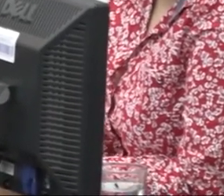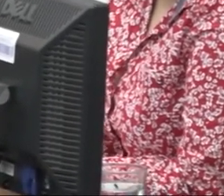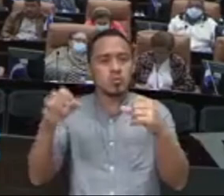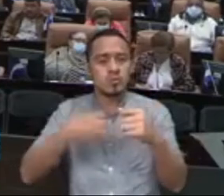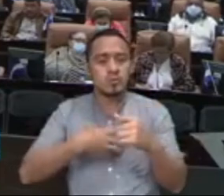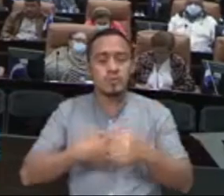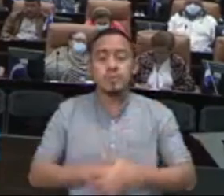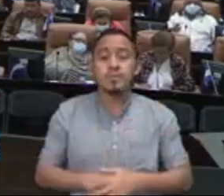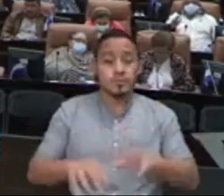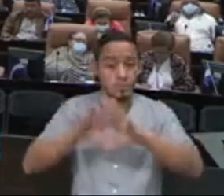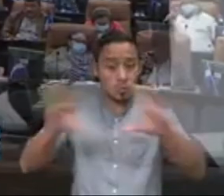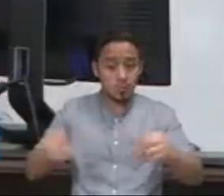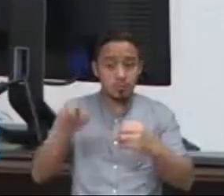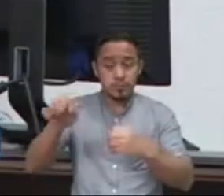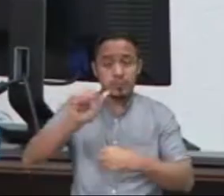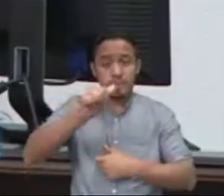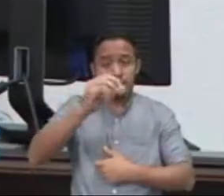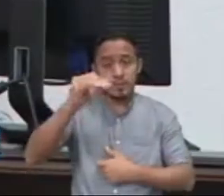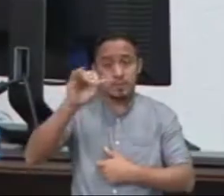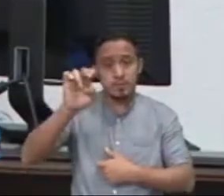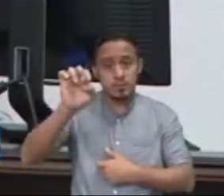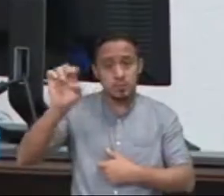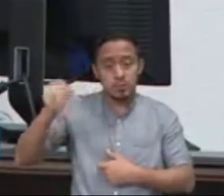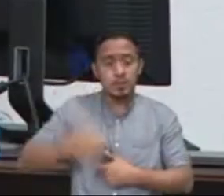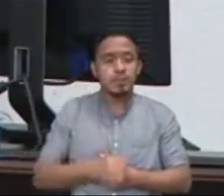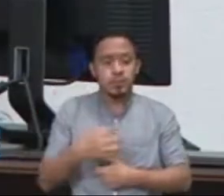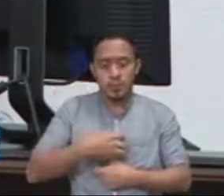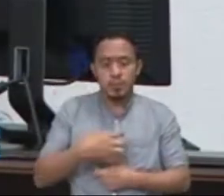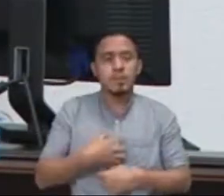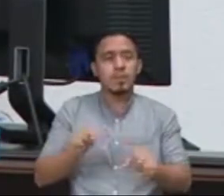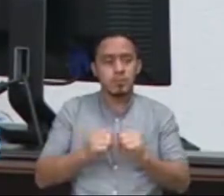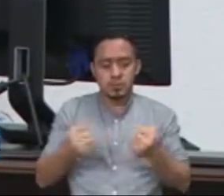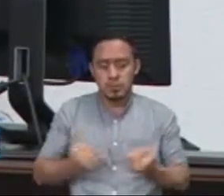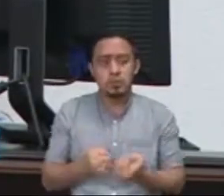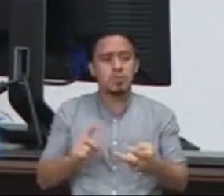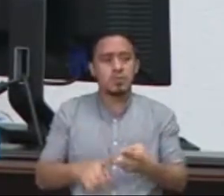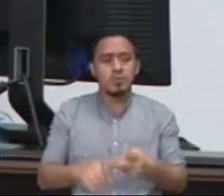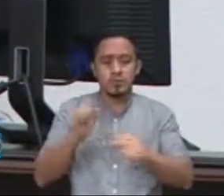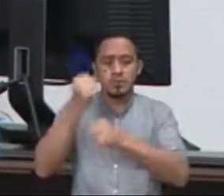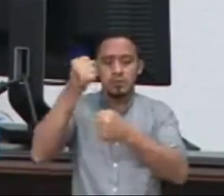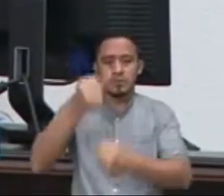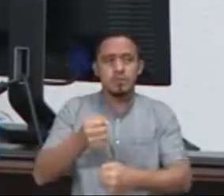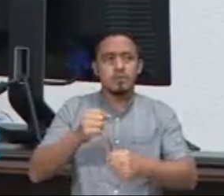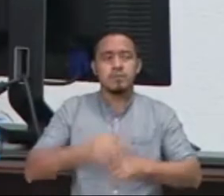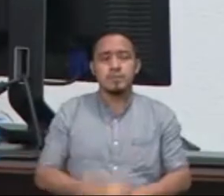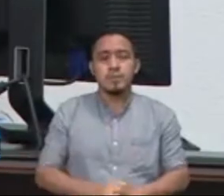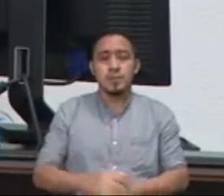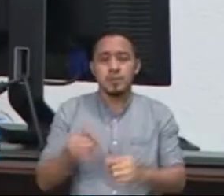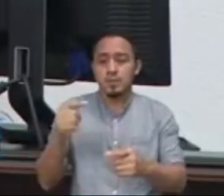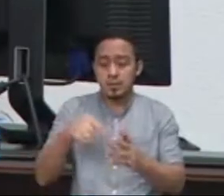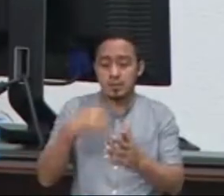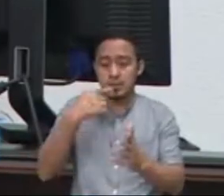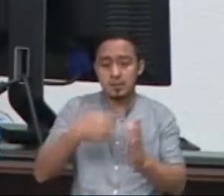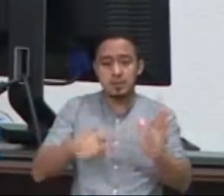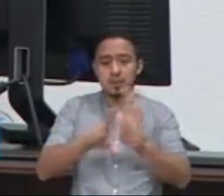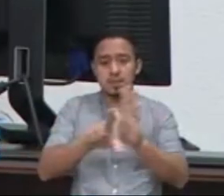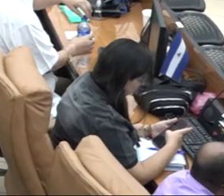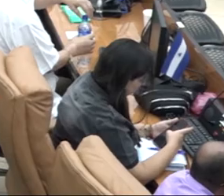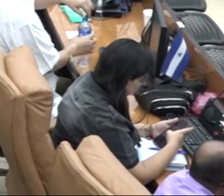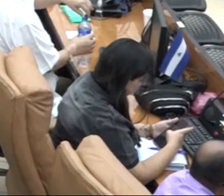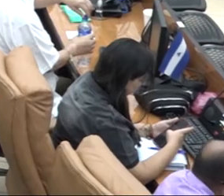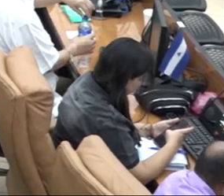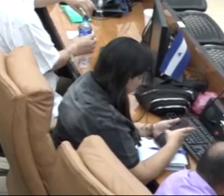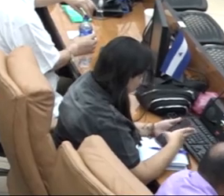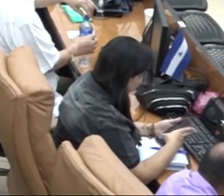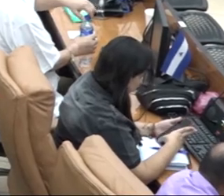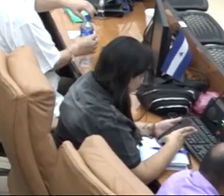acciones. Los bienes y acciones que pertenezcan a las asociaciones, fundaciones, tendrán el destino previsto en la ley de la materia.